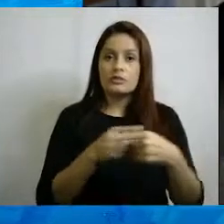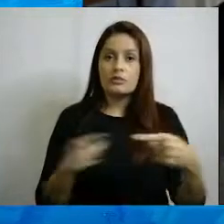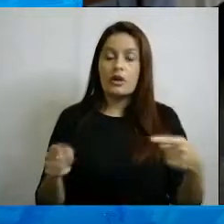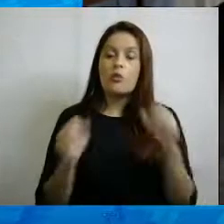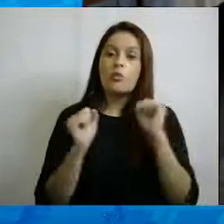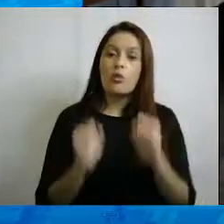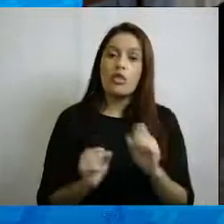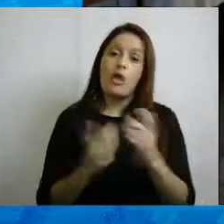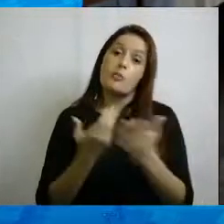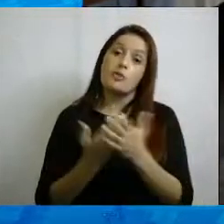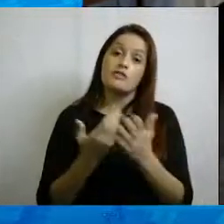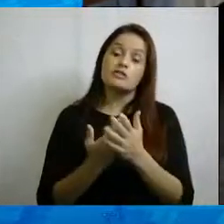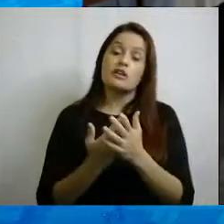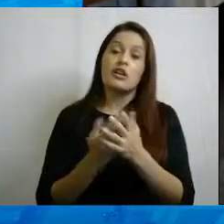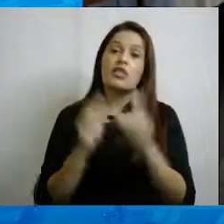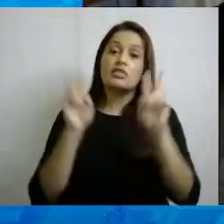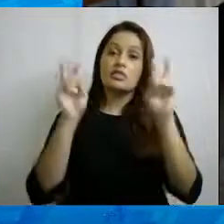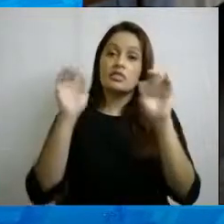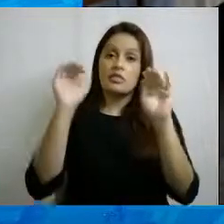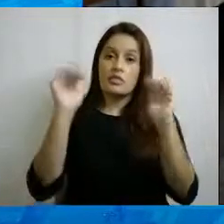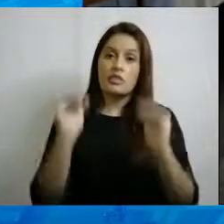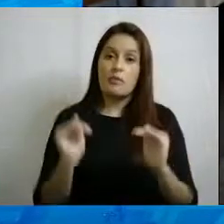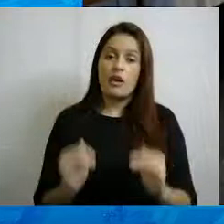¿Podemos abordarlo en esa misma comisión?